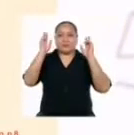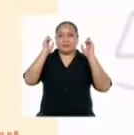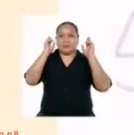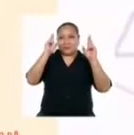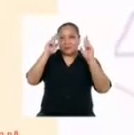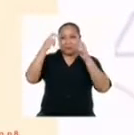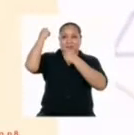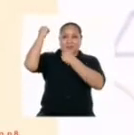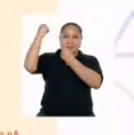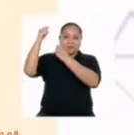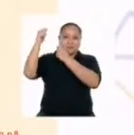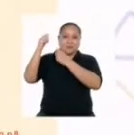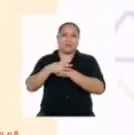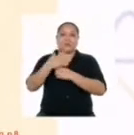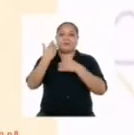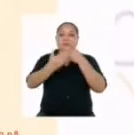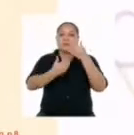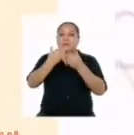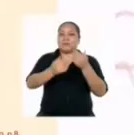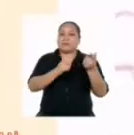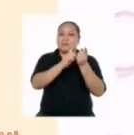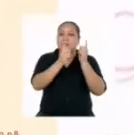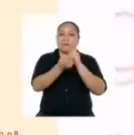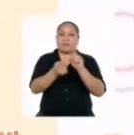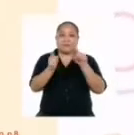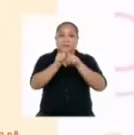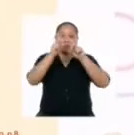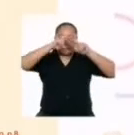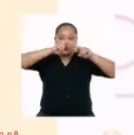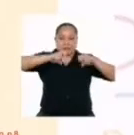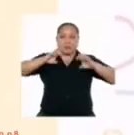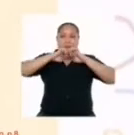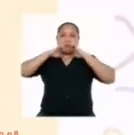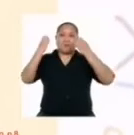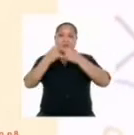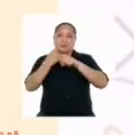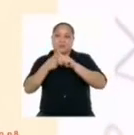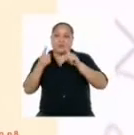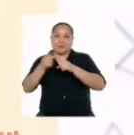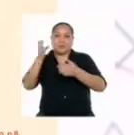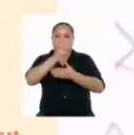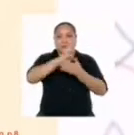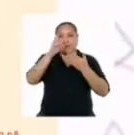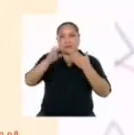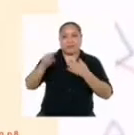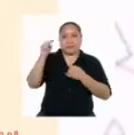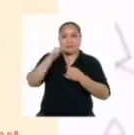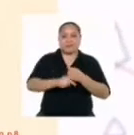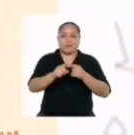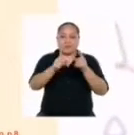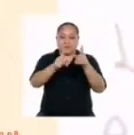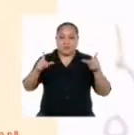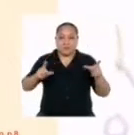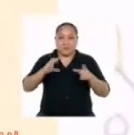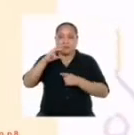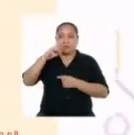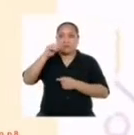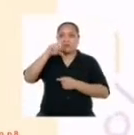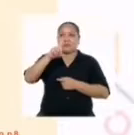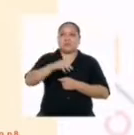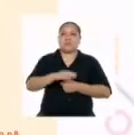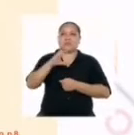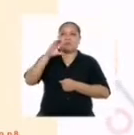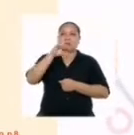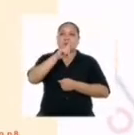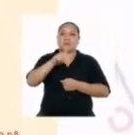turismo. Lo que ha avanzado también es la investigación del equipo multidisciplinario de la zona arqueológica Caral, SAC,